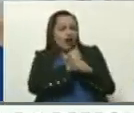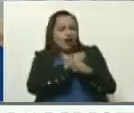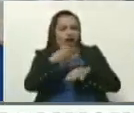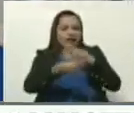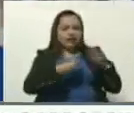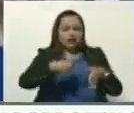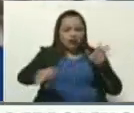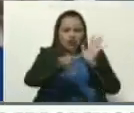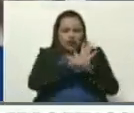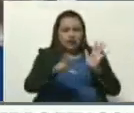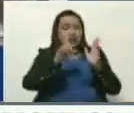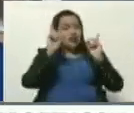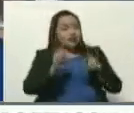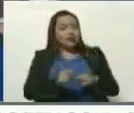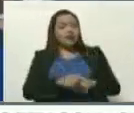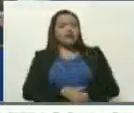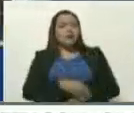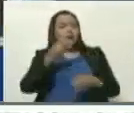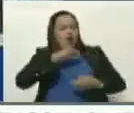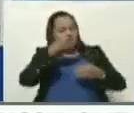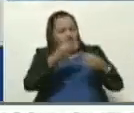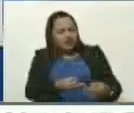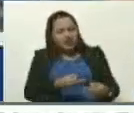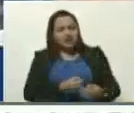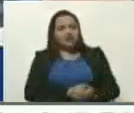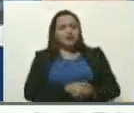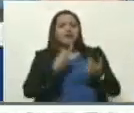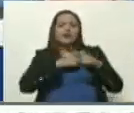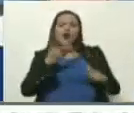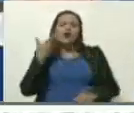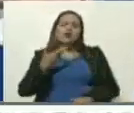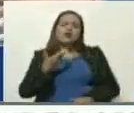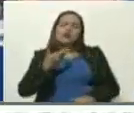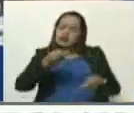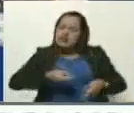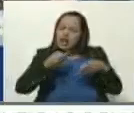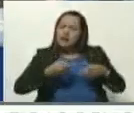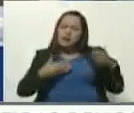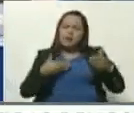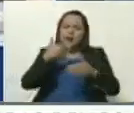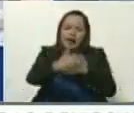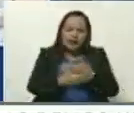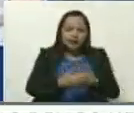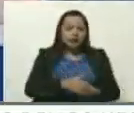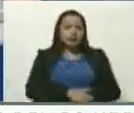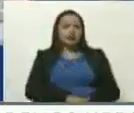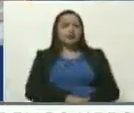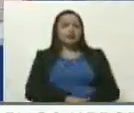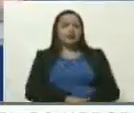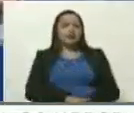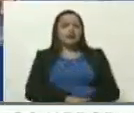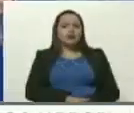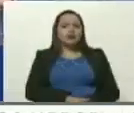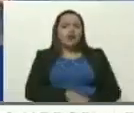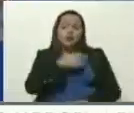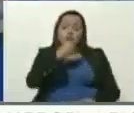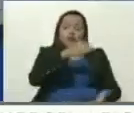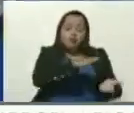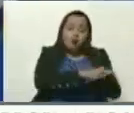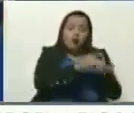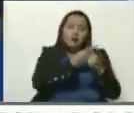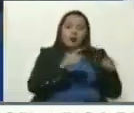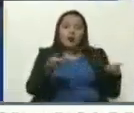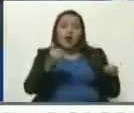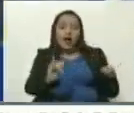leyes también por la verdad, pero él siempre fue más allá. Digamos que pasó a otro plano siendo el